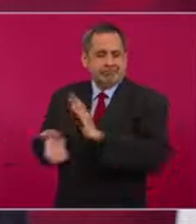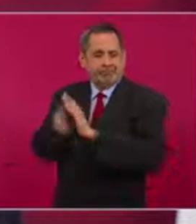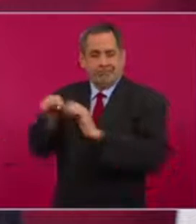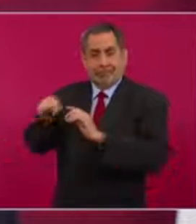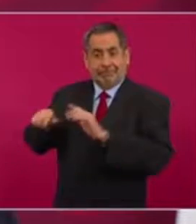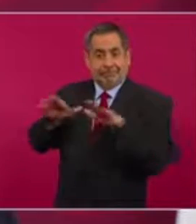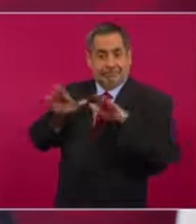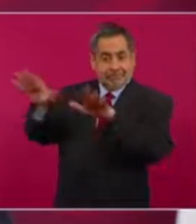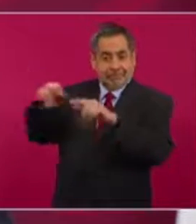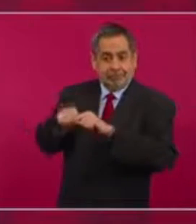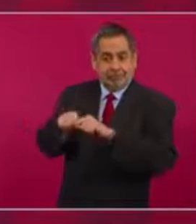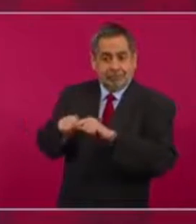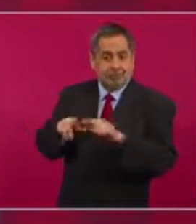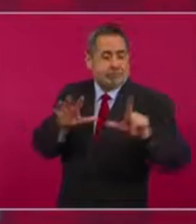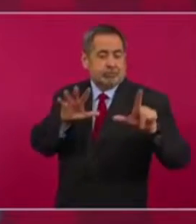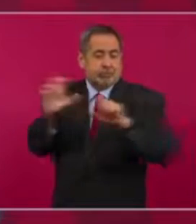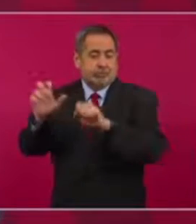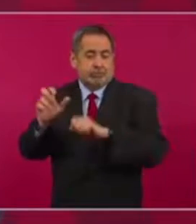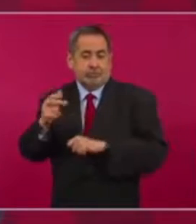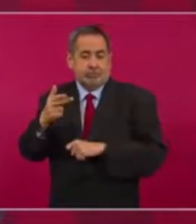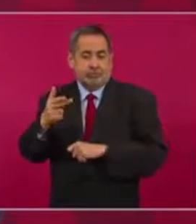aeropuerto, 700 hectáreas,